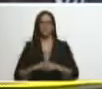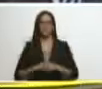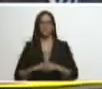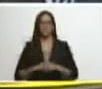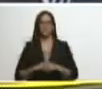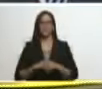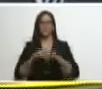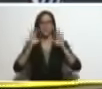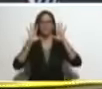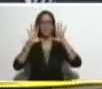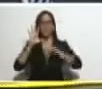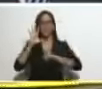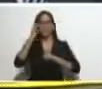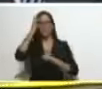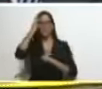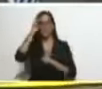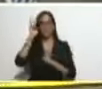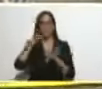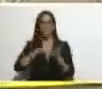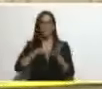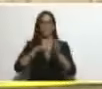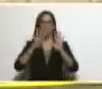15 de febrero 2009.